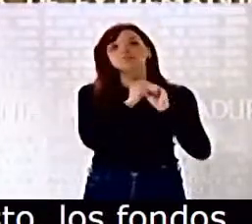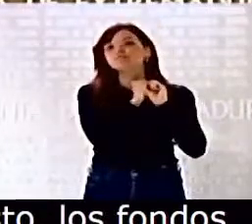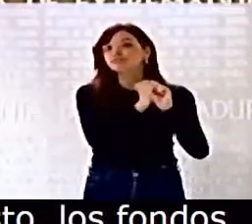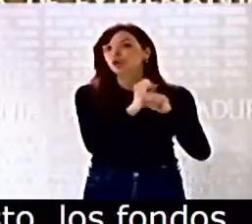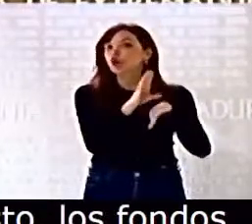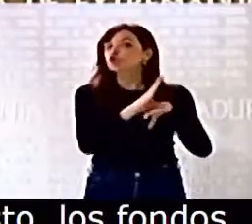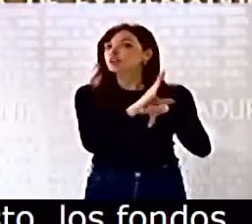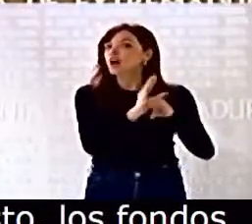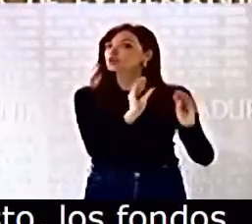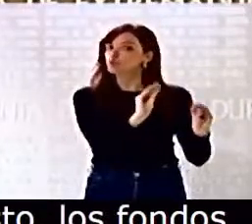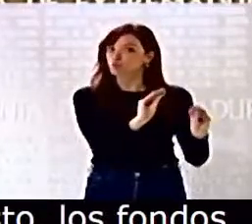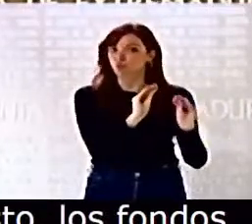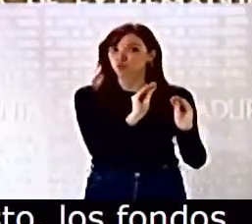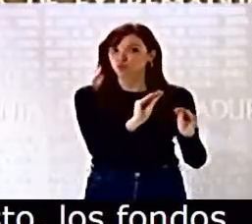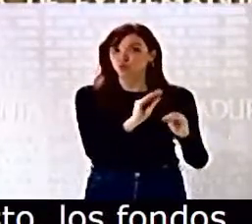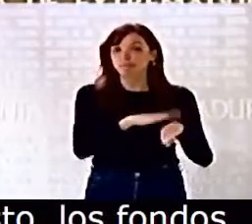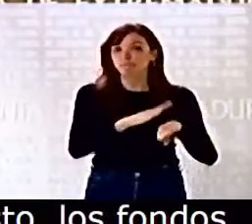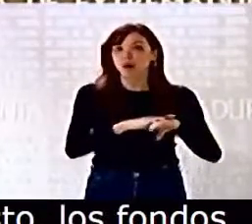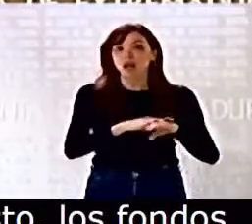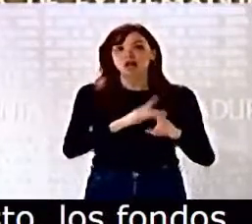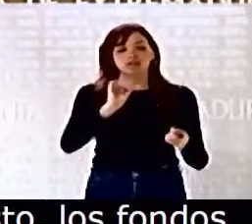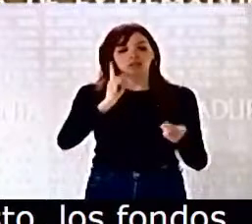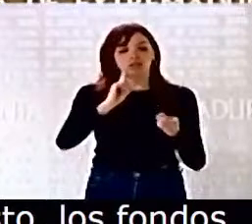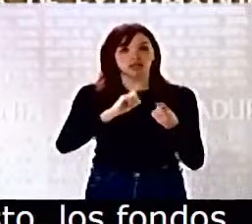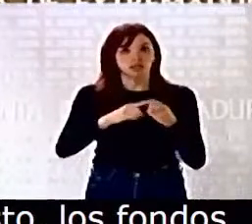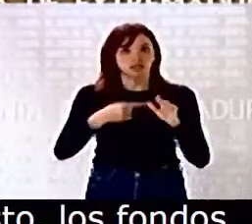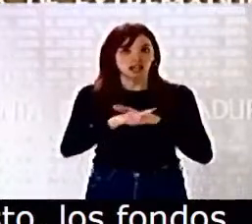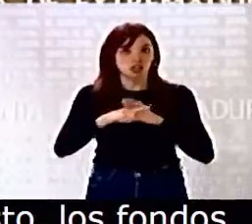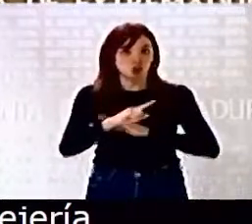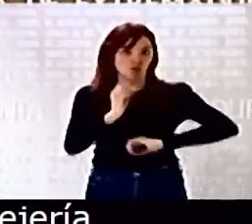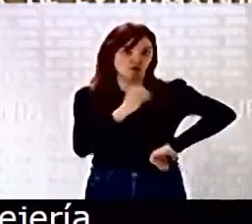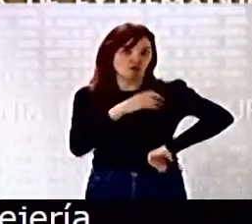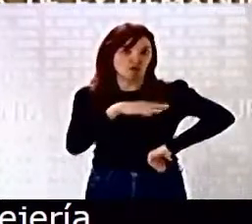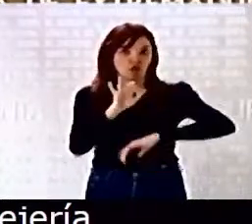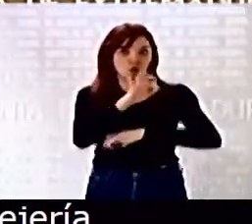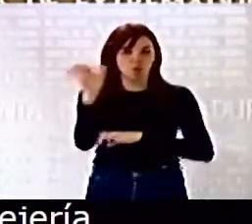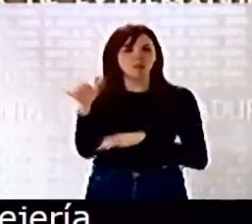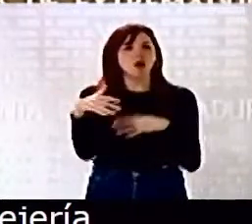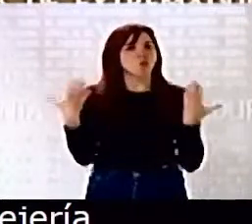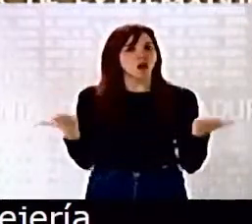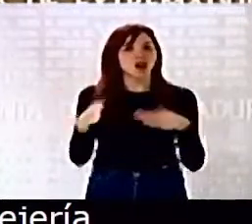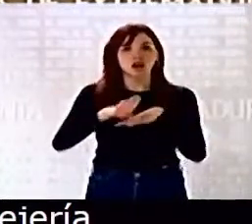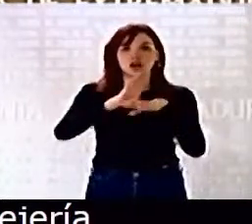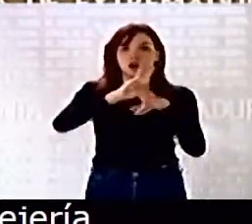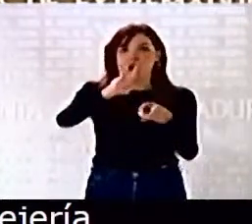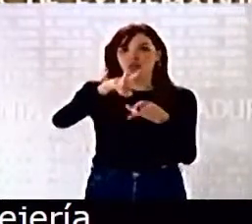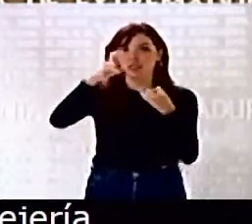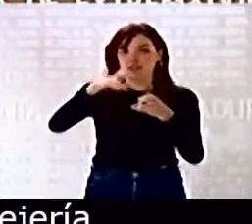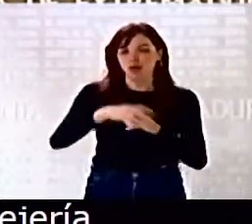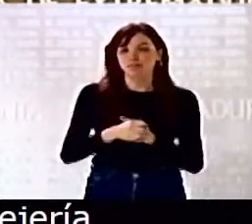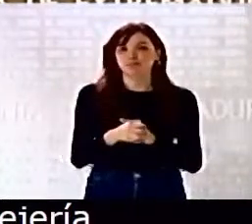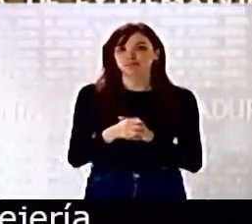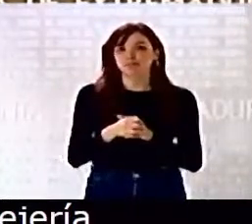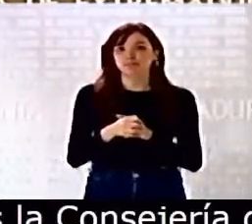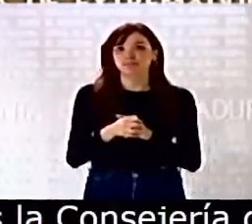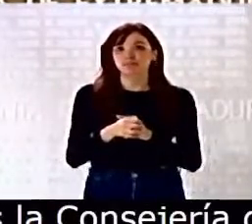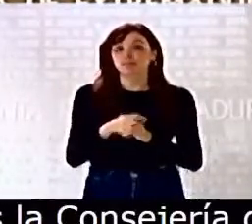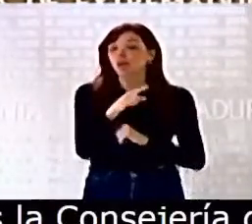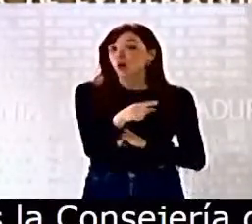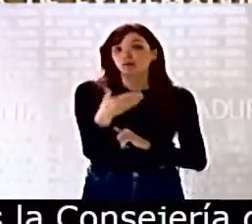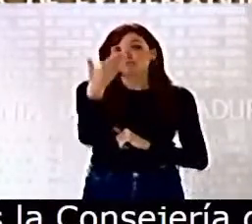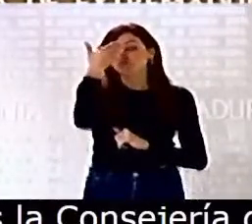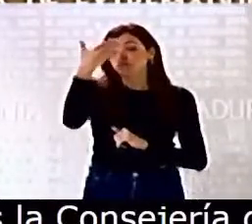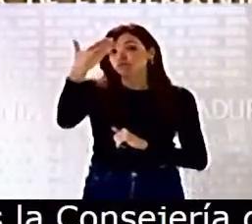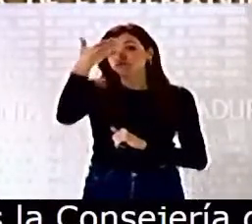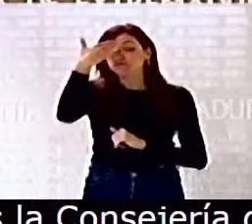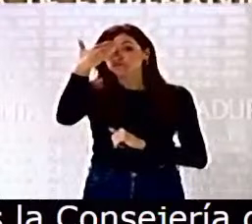competente para la gestión de fondos europeos, que es la Consejería de Hacienda, y sus